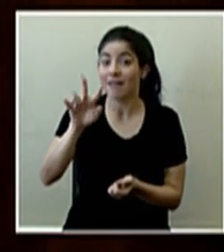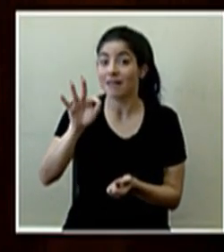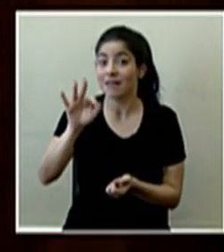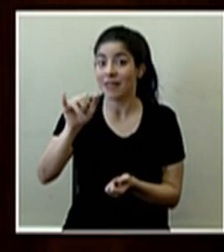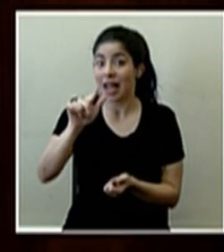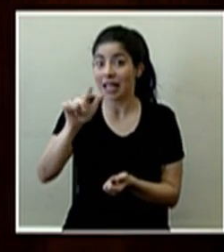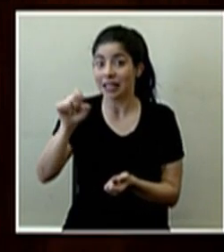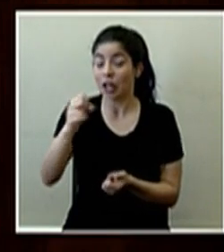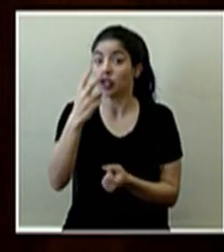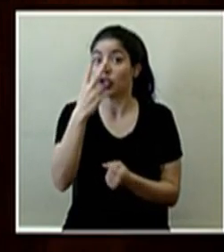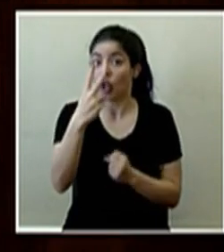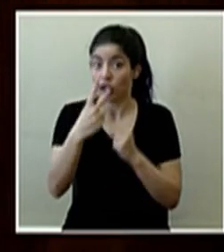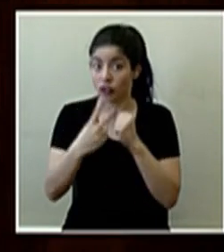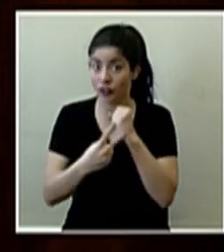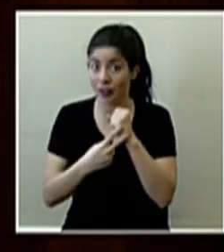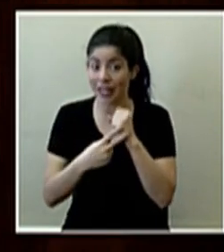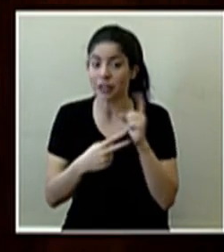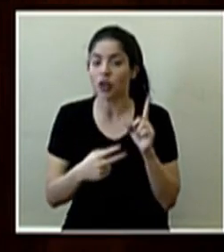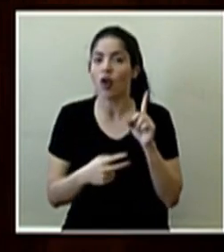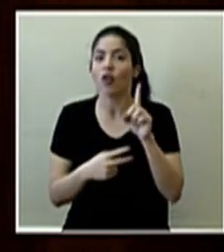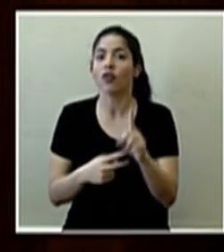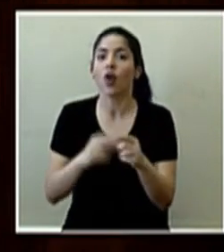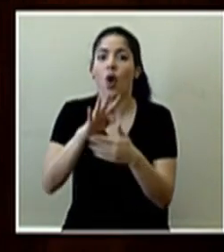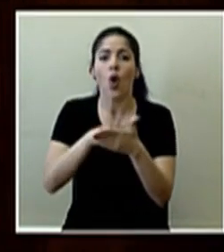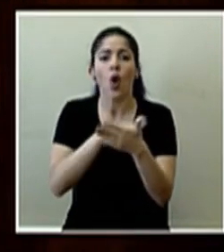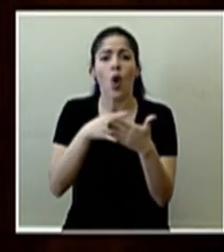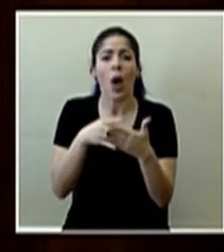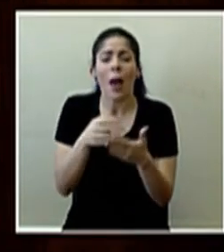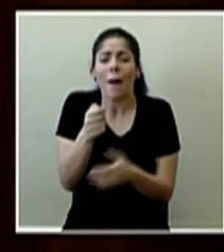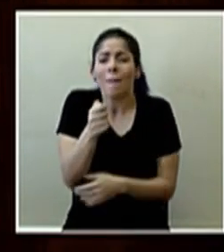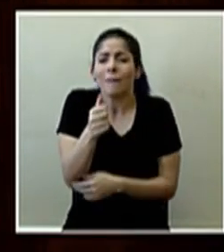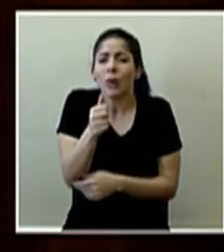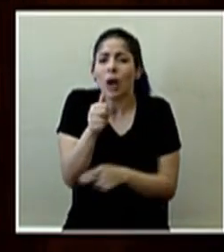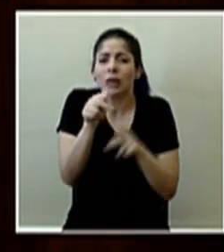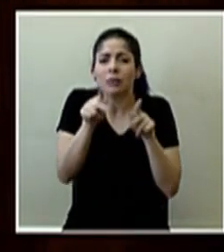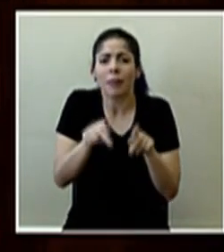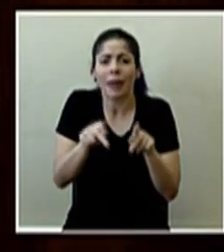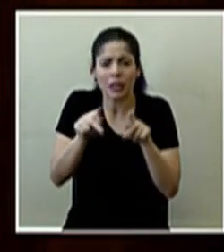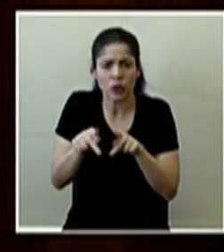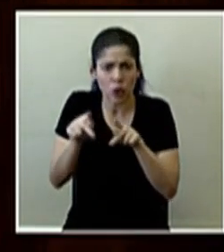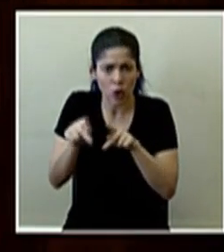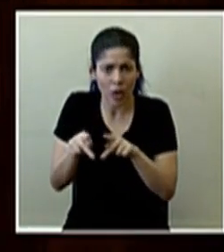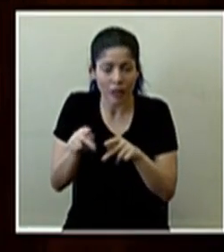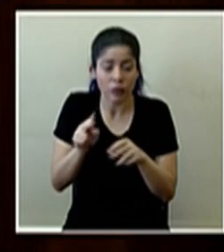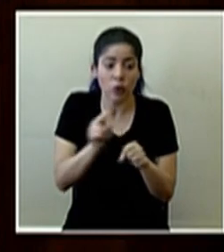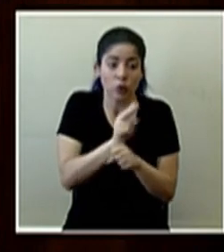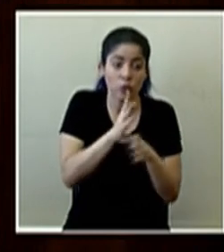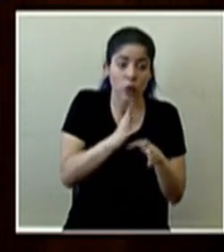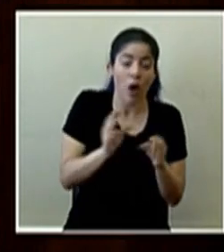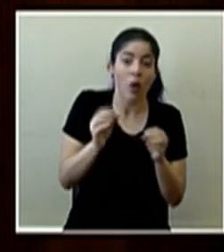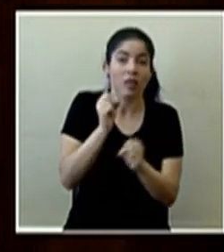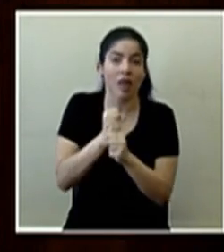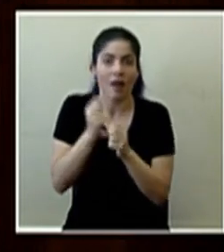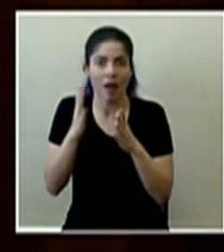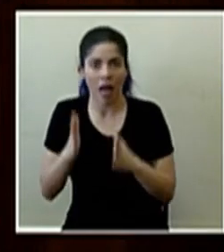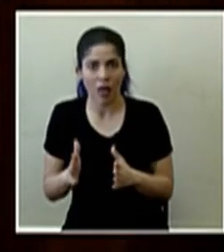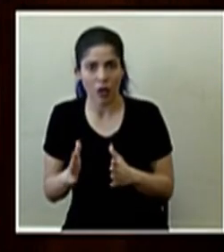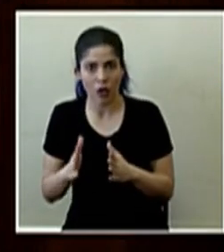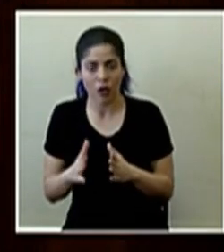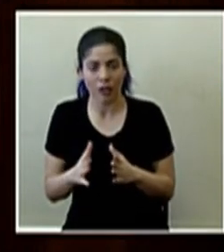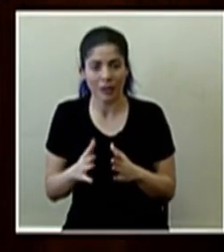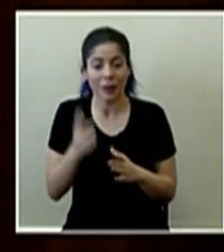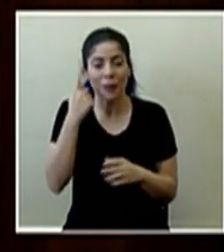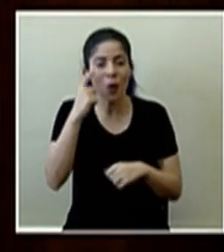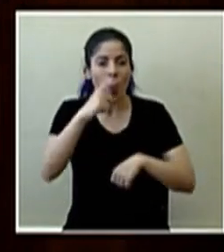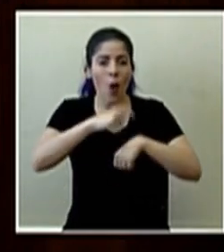ocasiones llegó en horarios donde había muy poca gente, tanto usuarios como trabajadores,